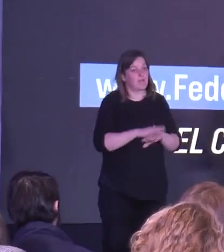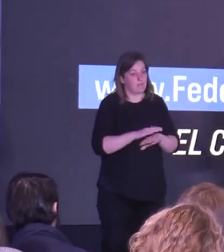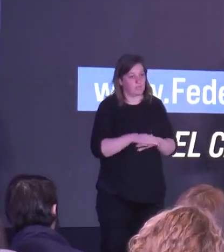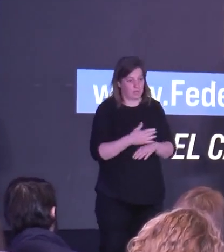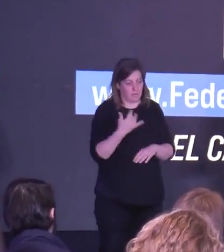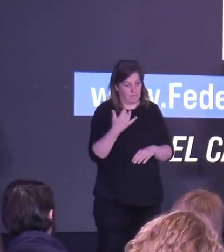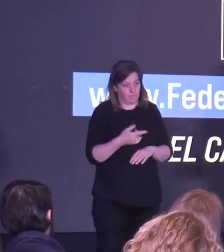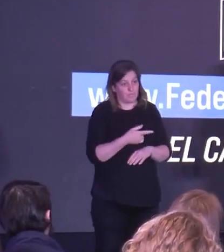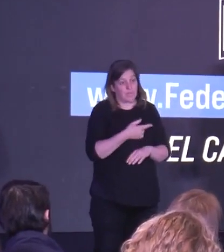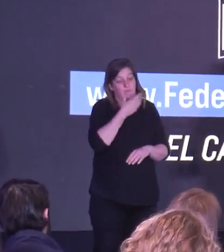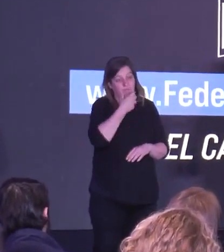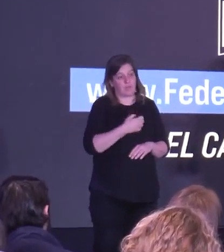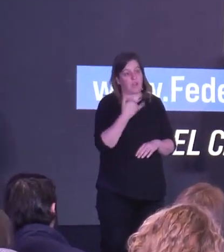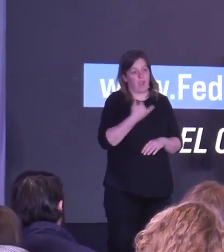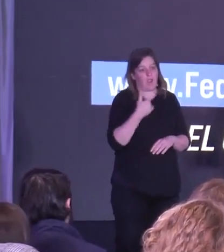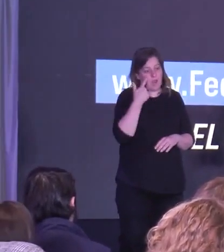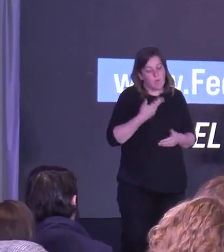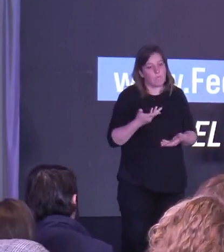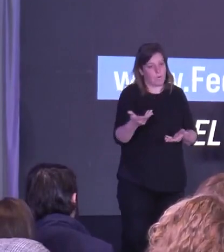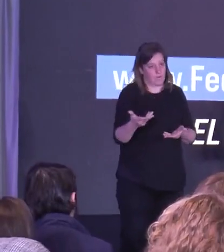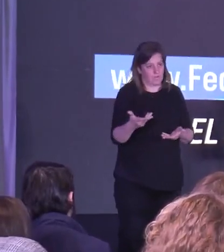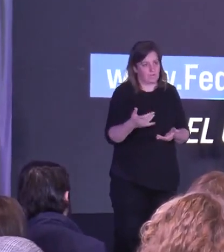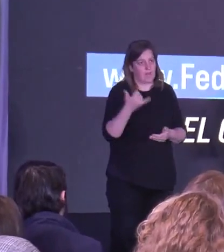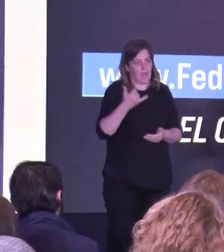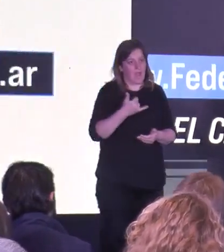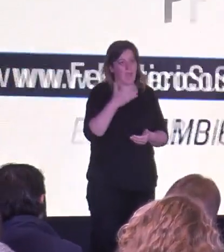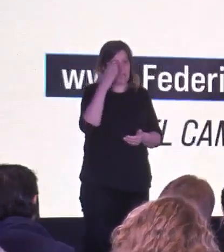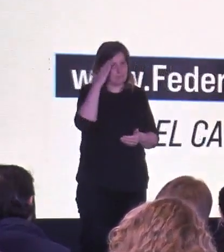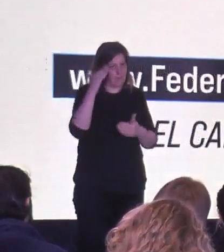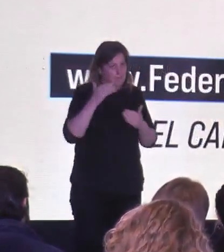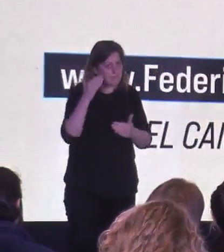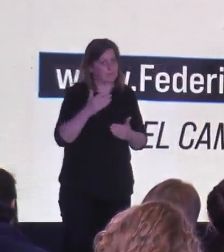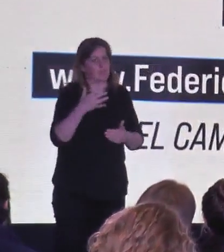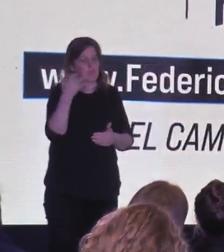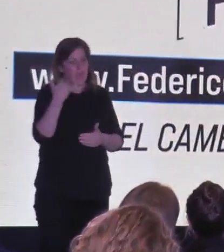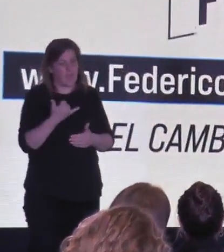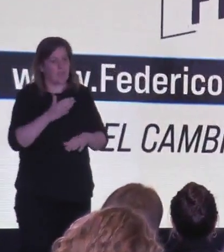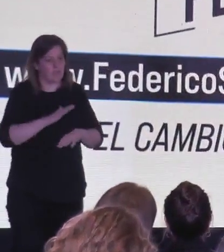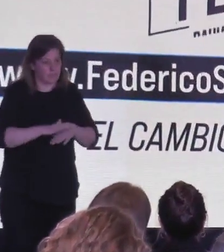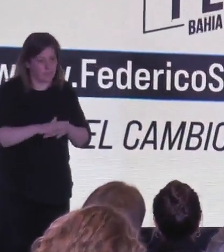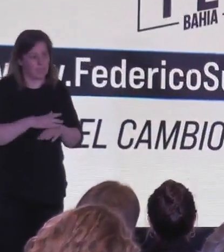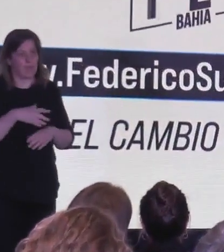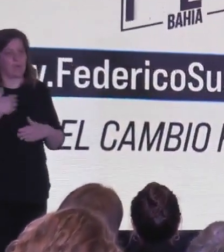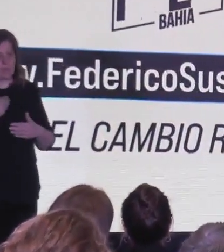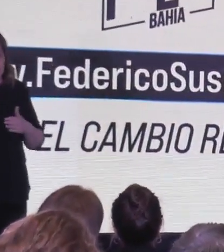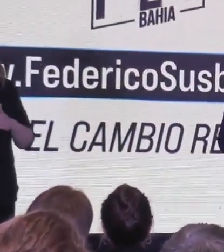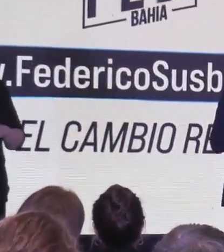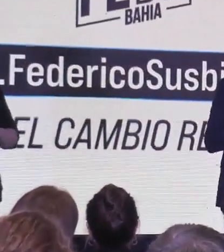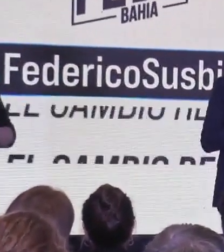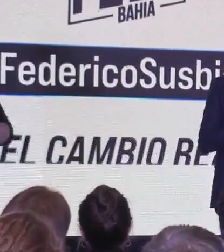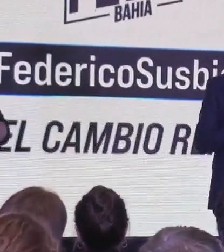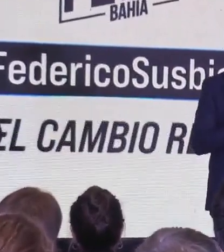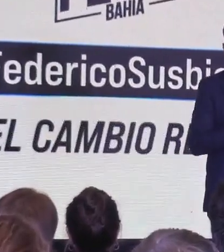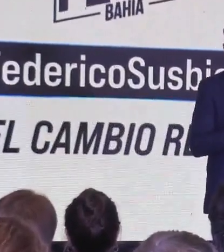demostrado la capacidad y la responsabilidad del puesto al que